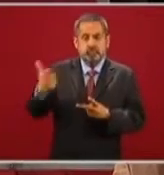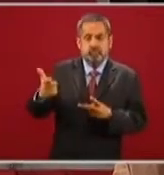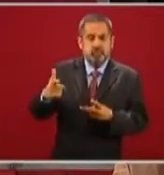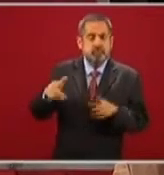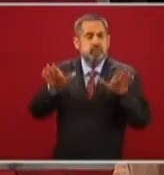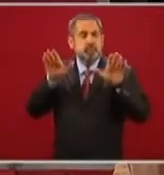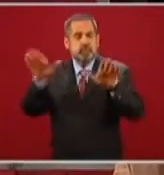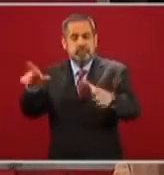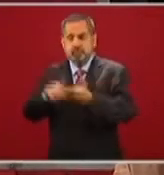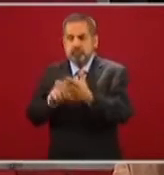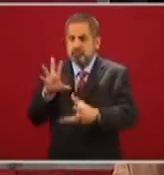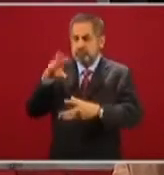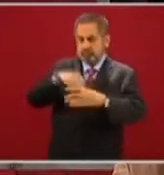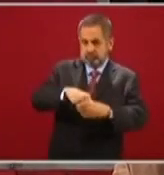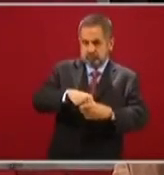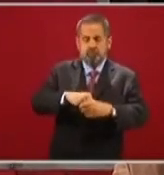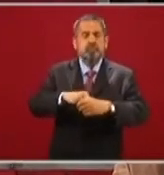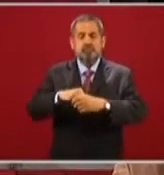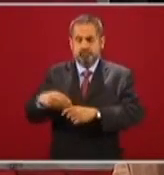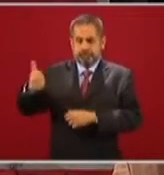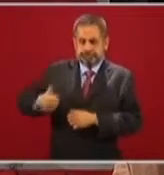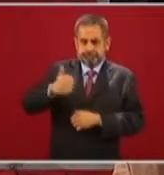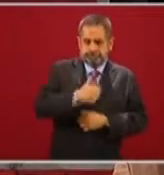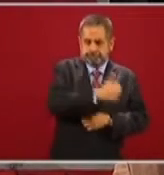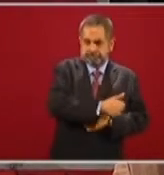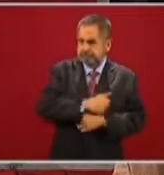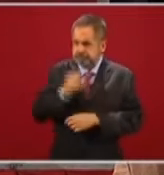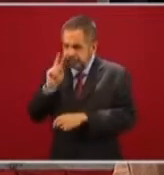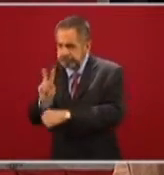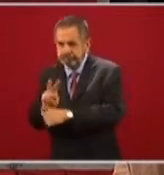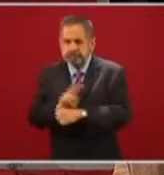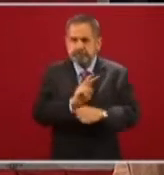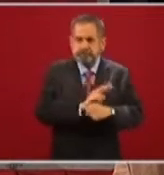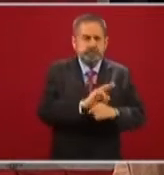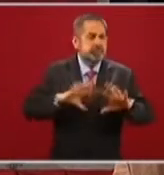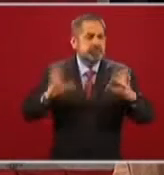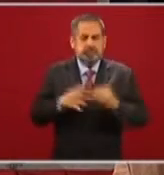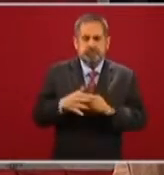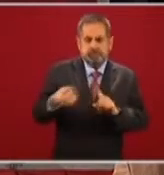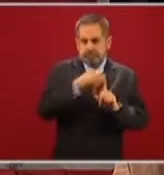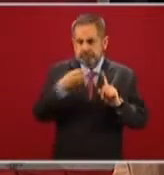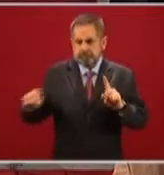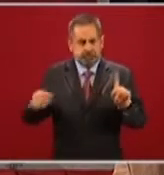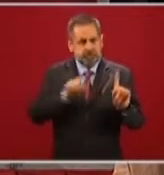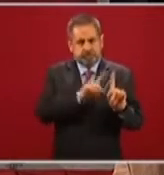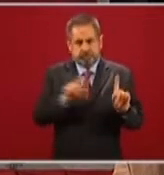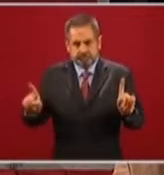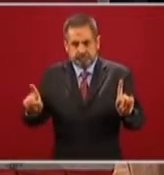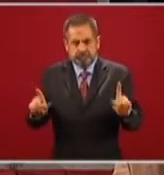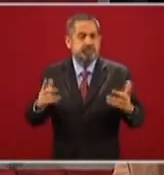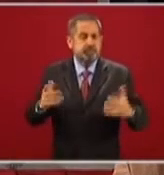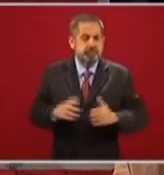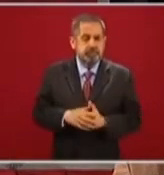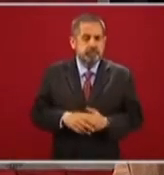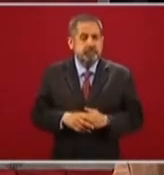Mexicana, incorporados a cada una de las partes que nosotros vemos en la estructura orgánica, de tal manera que 1 en la